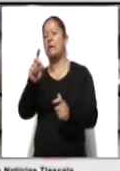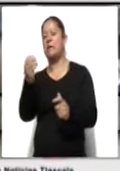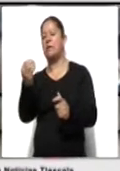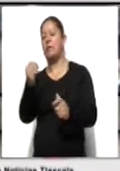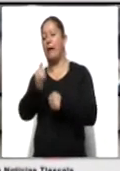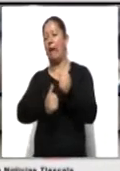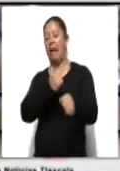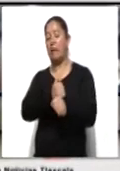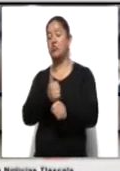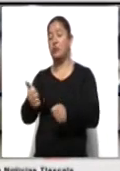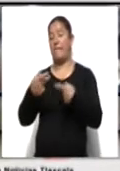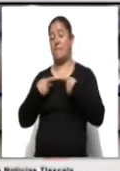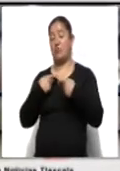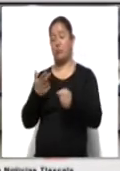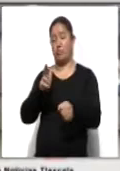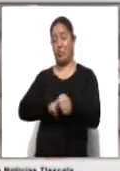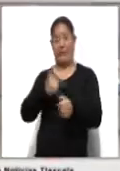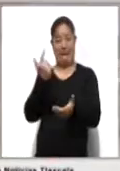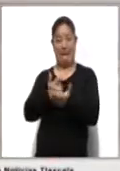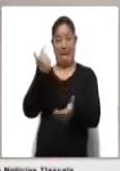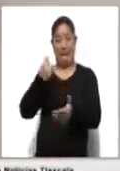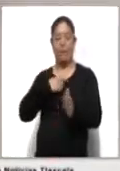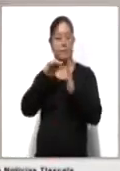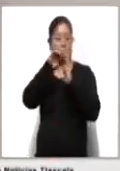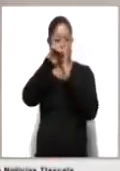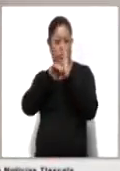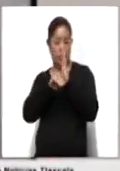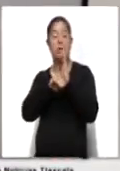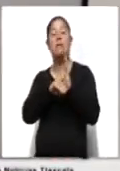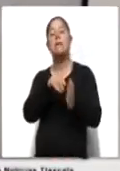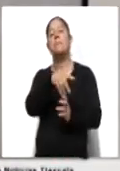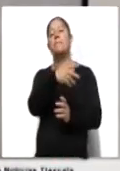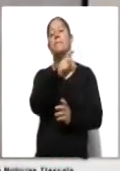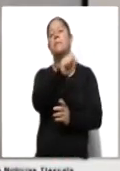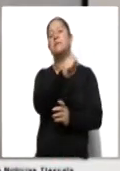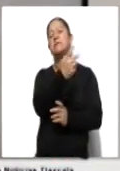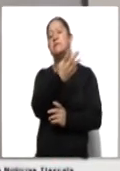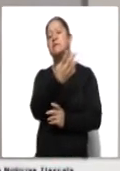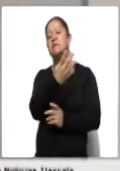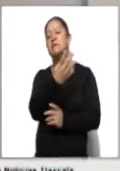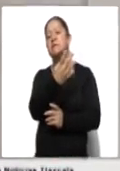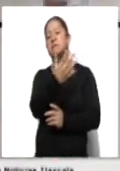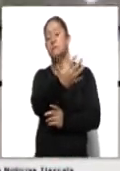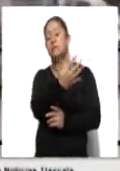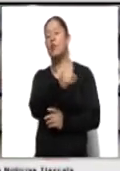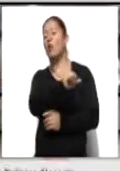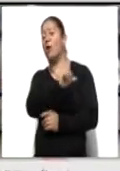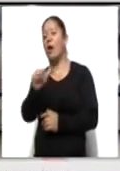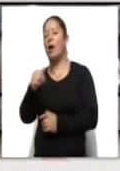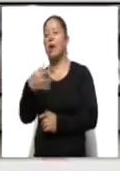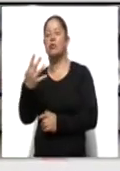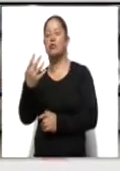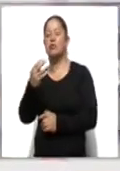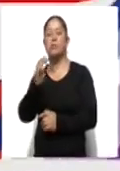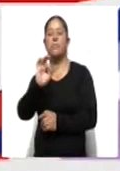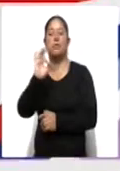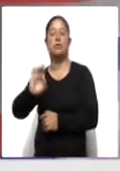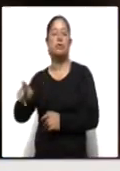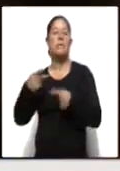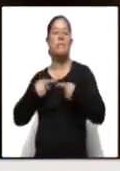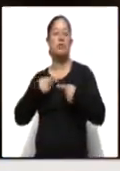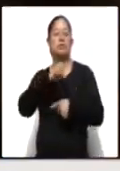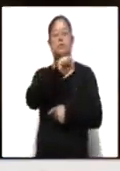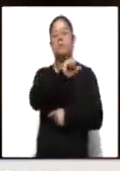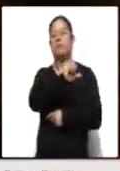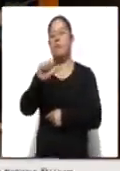casos hospitalizados graves disminuyeron de 25 a 14% en personas de 60 a 69 años.